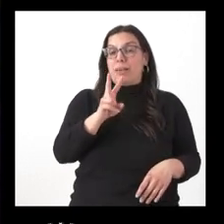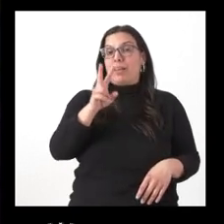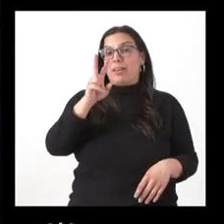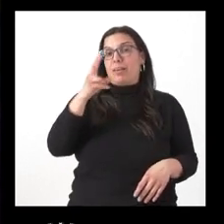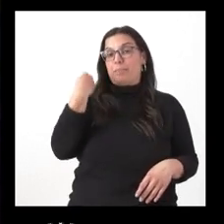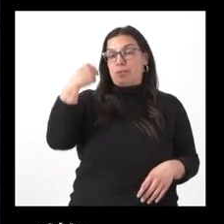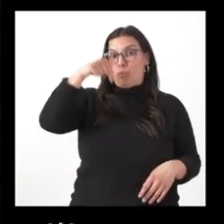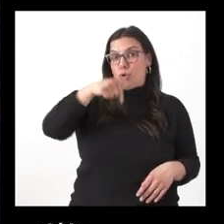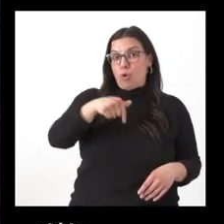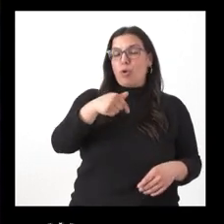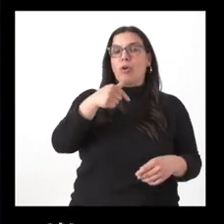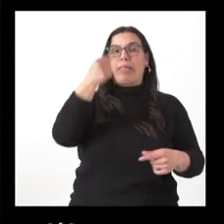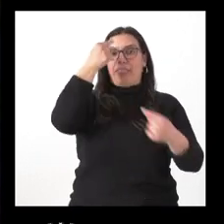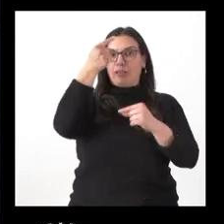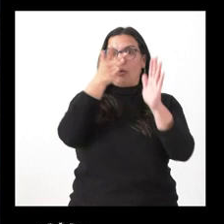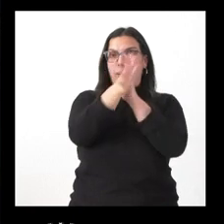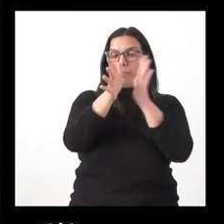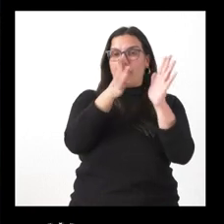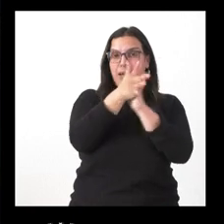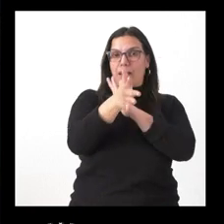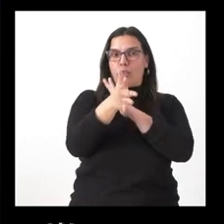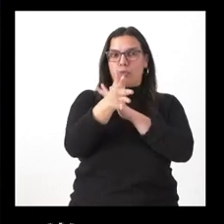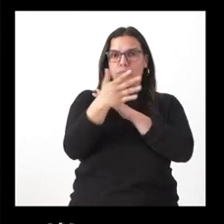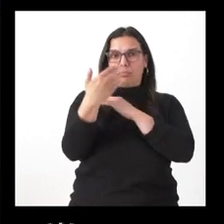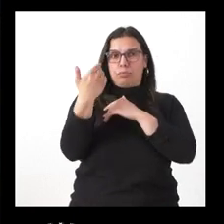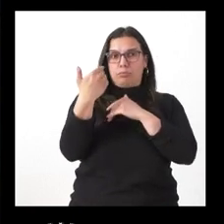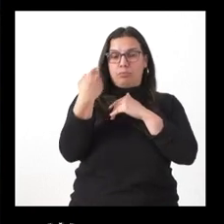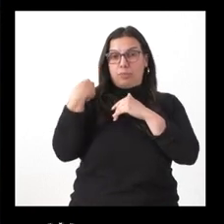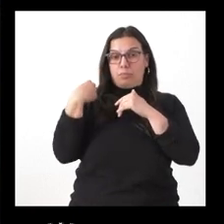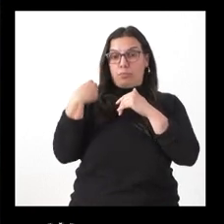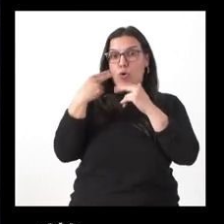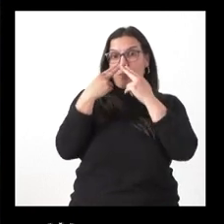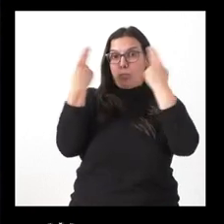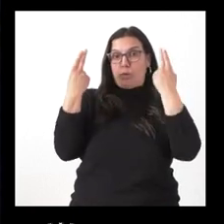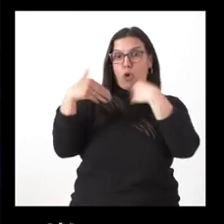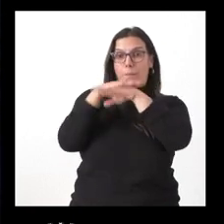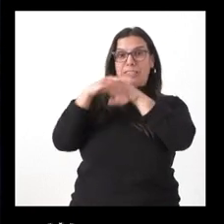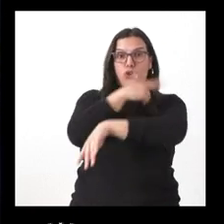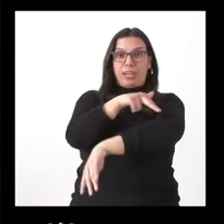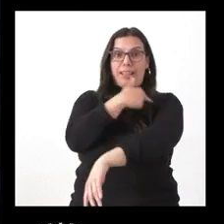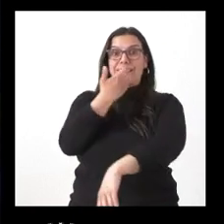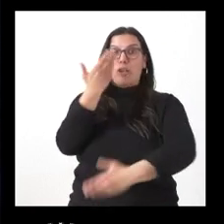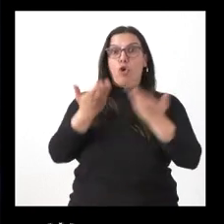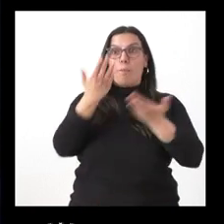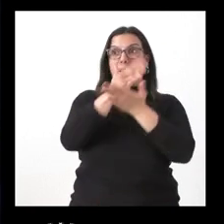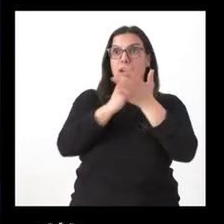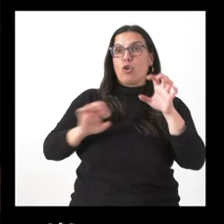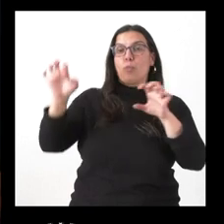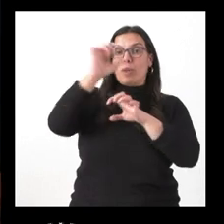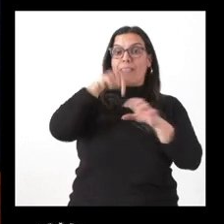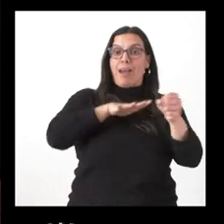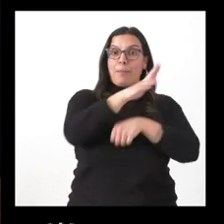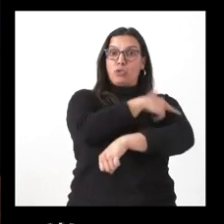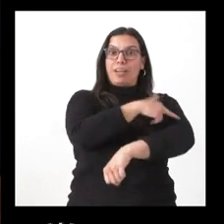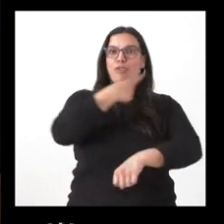he hecho referencia anteriormente Y que son hechos públicos por el Ministerio de Castillo está entre las comunidades autónomas de referencia en este ámbito